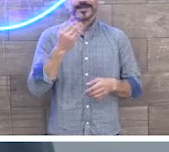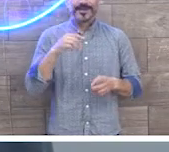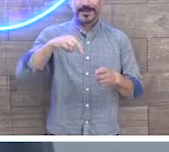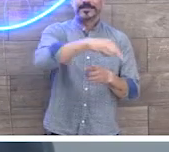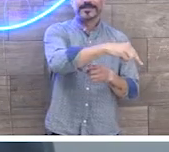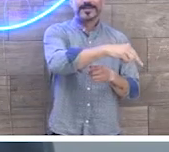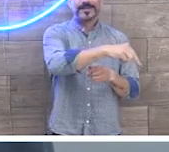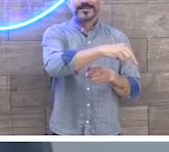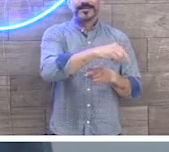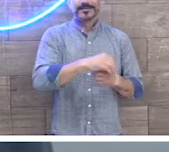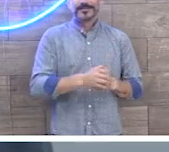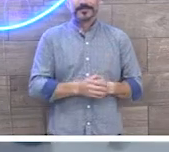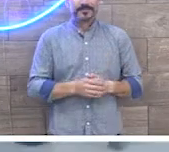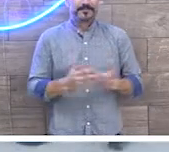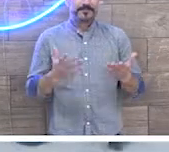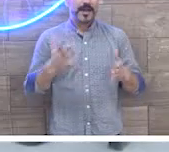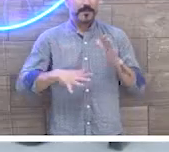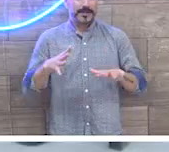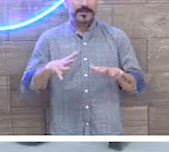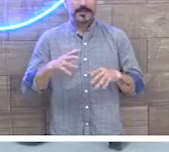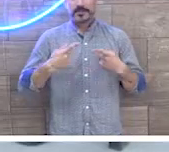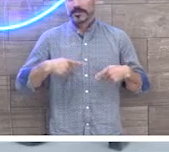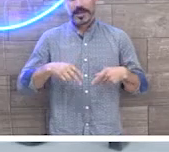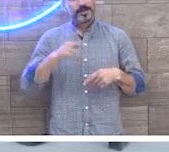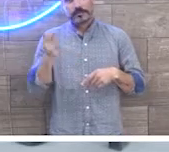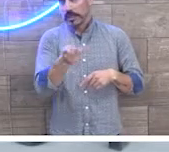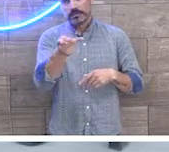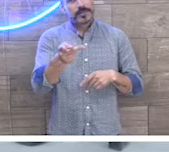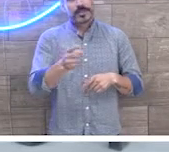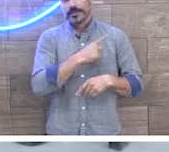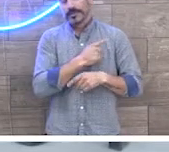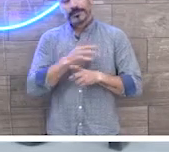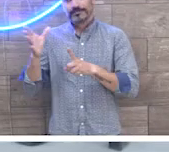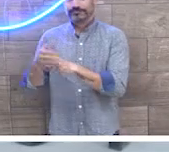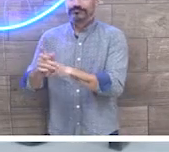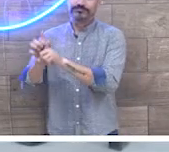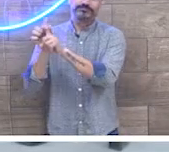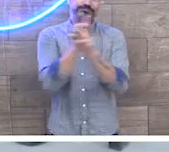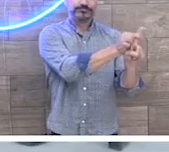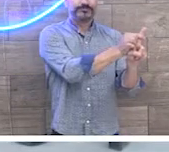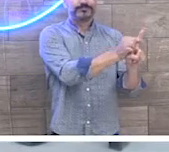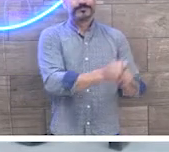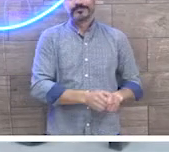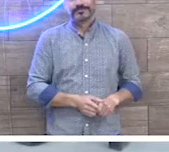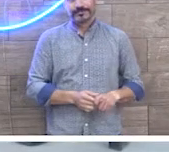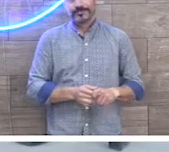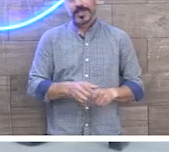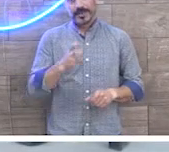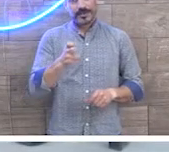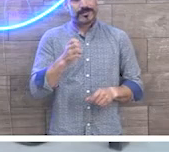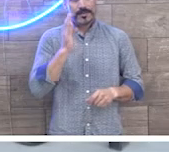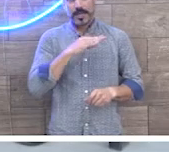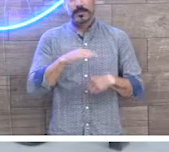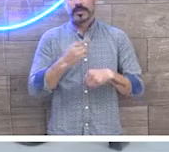que me regresaran a la acera donde estaba. Así es. Sí, entonces, sí es importante porque además pueden poner a una persona en ceguera